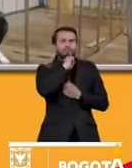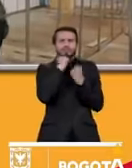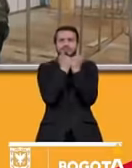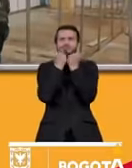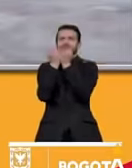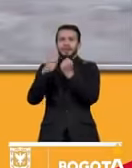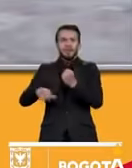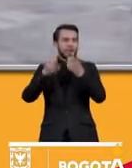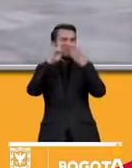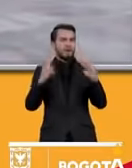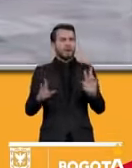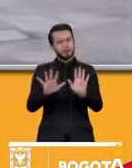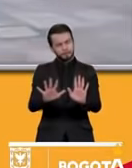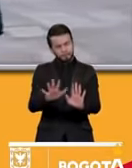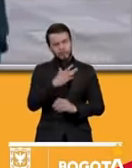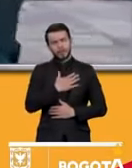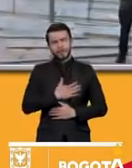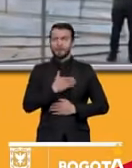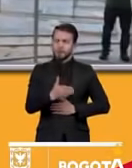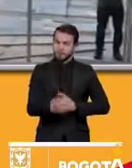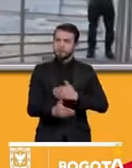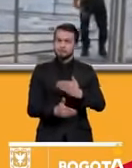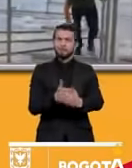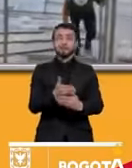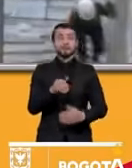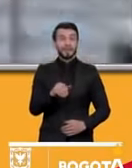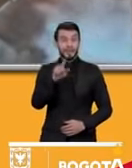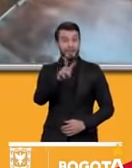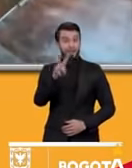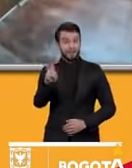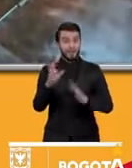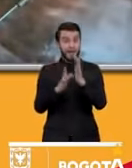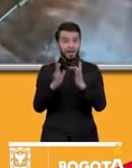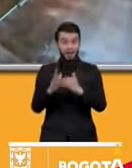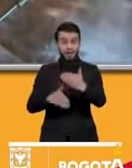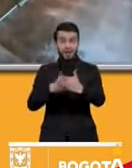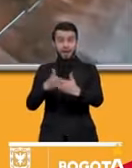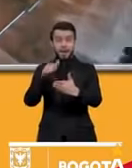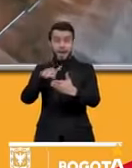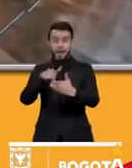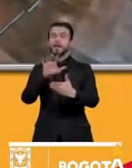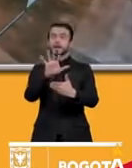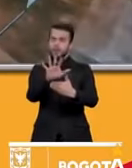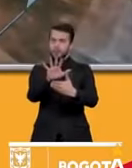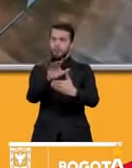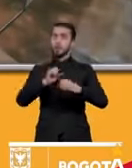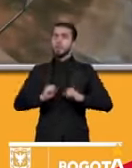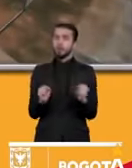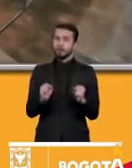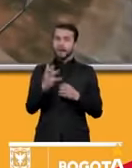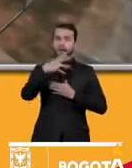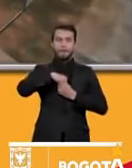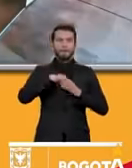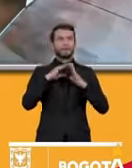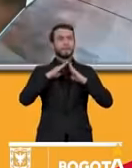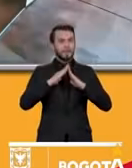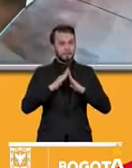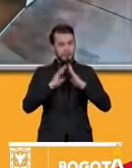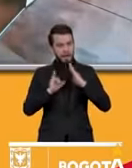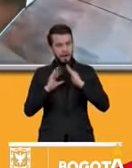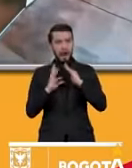pasito por pasito. El 27 de abril Bogotá seguirá en cuarentena, pero en coordinación con el Gobierno